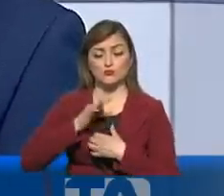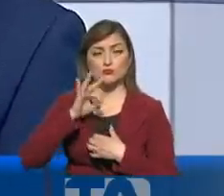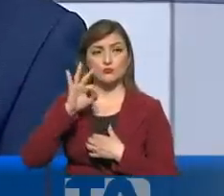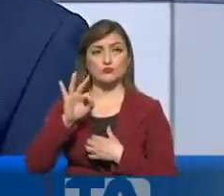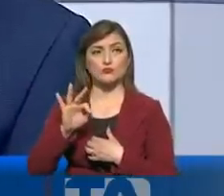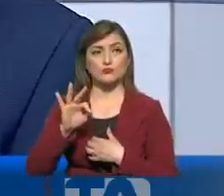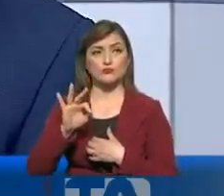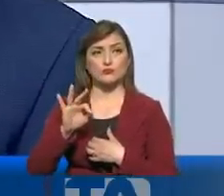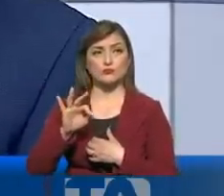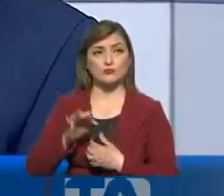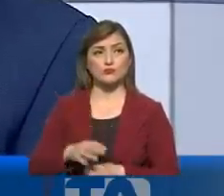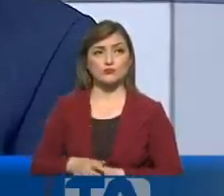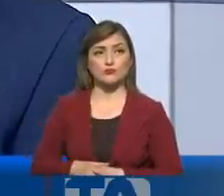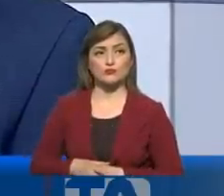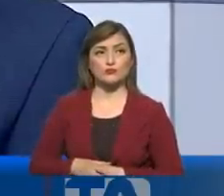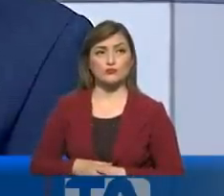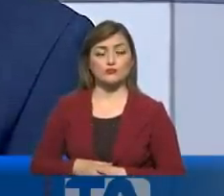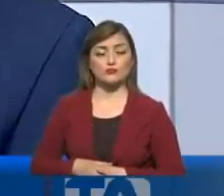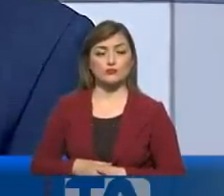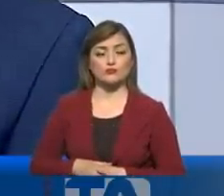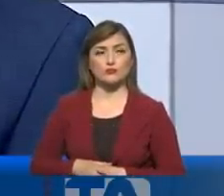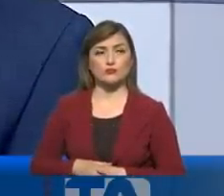coronavirus está bastante